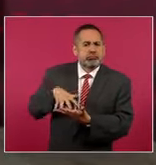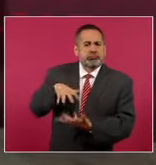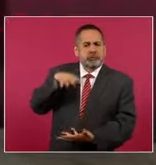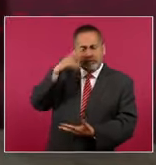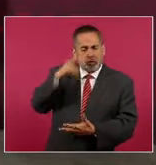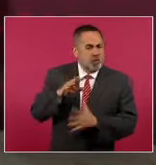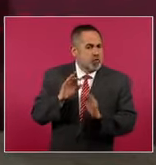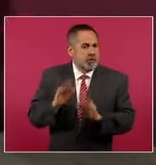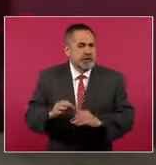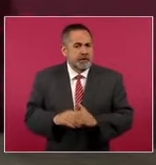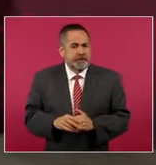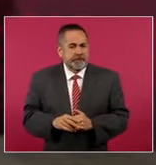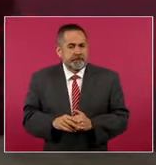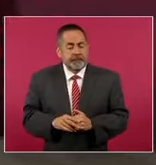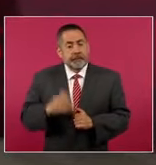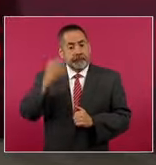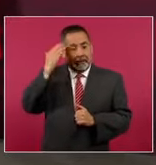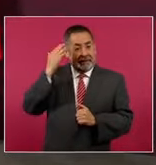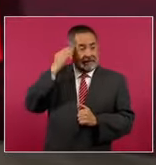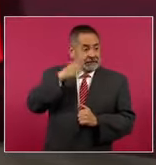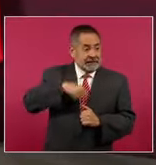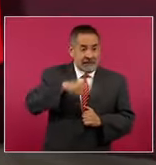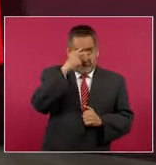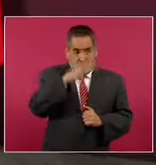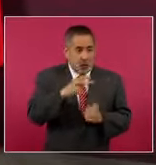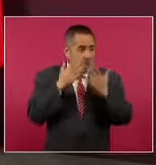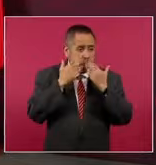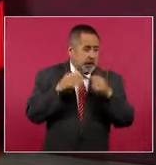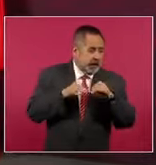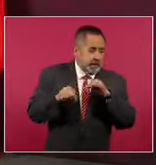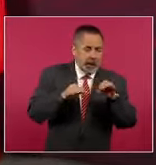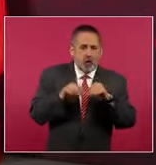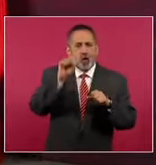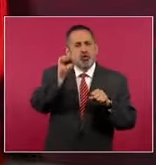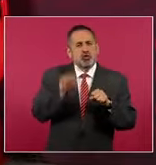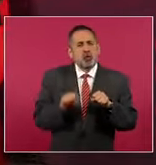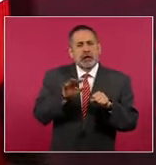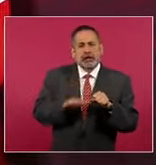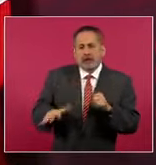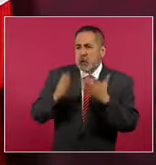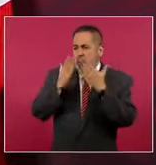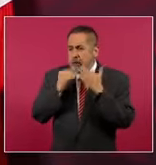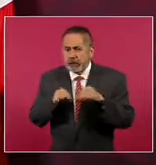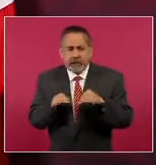Cuando no había trabajo en ningún estado del sureste,